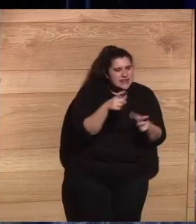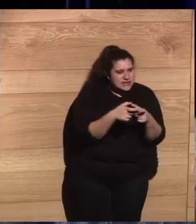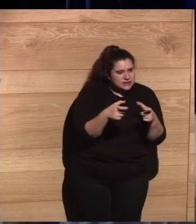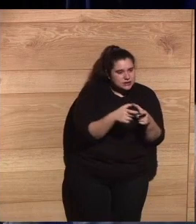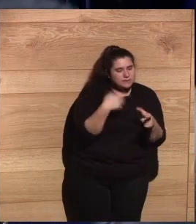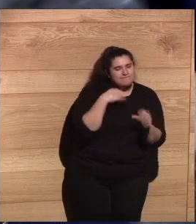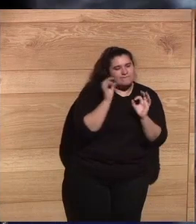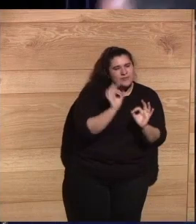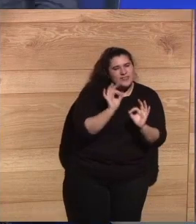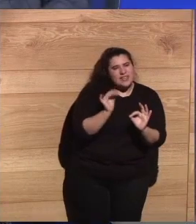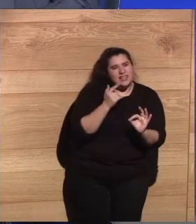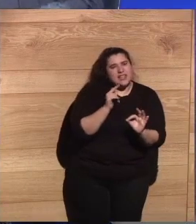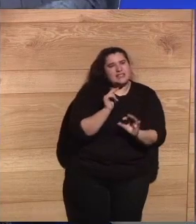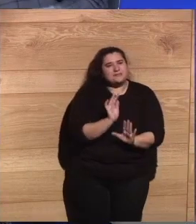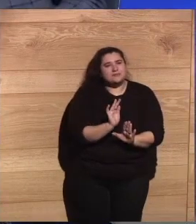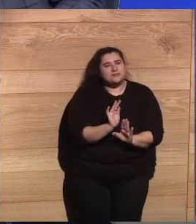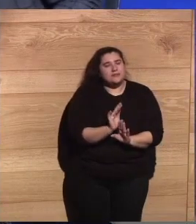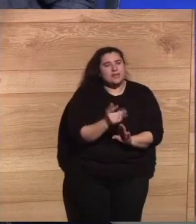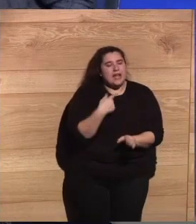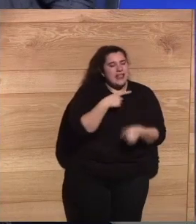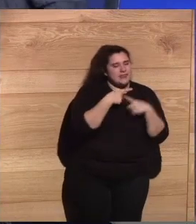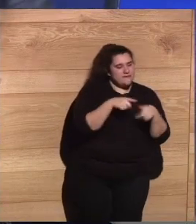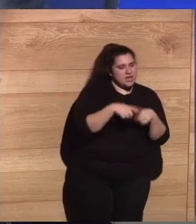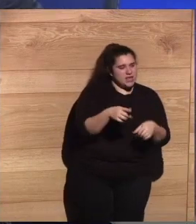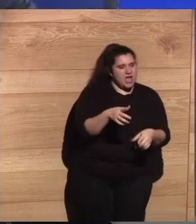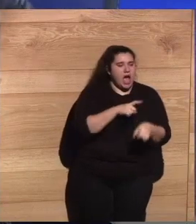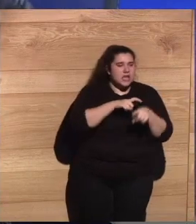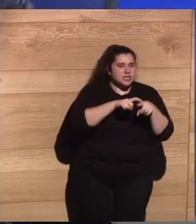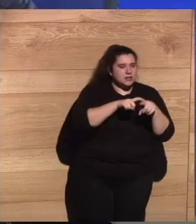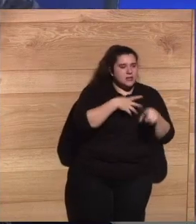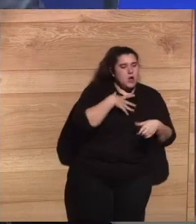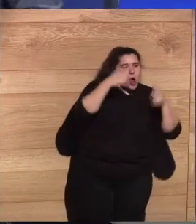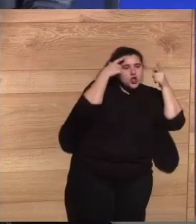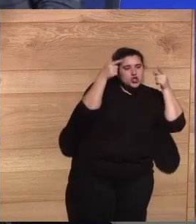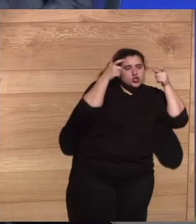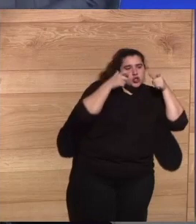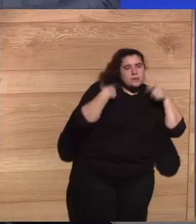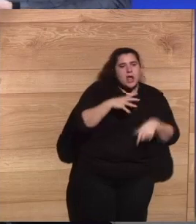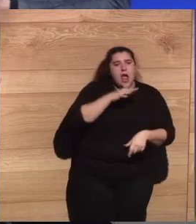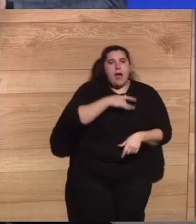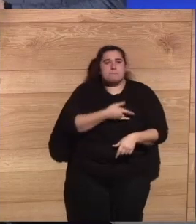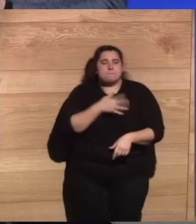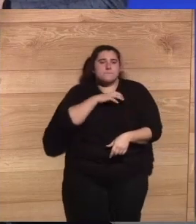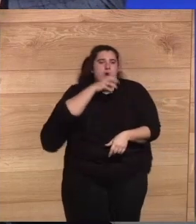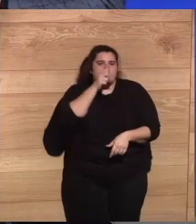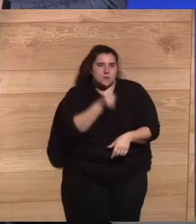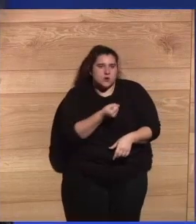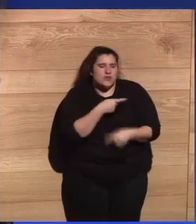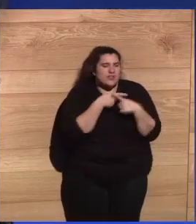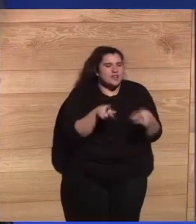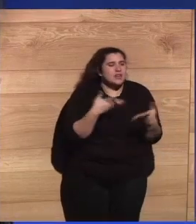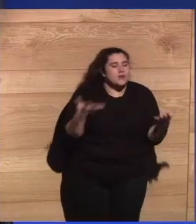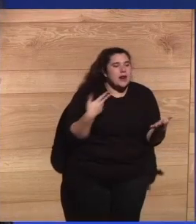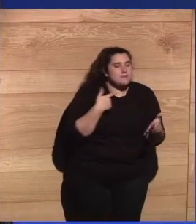concreto. Es decir, muy concreta, ¿qué diferencias estilísticas ves entre el sombrero y el Amor Brujo? Es decir, que evidentemente